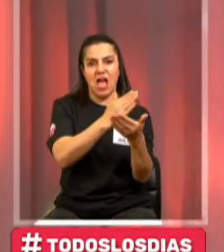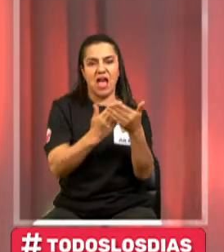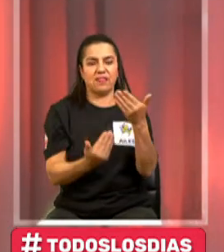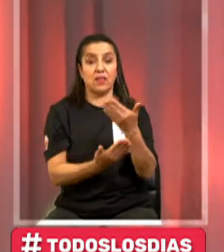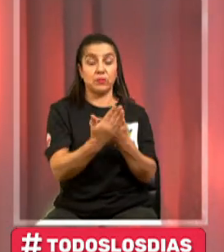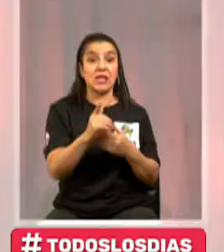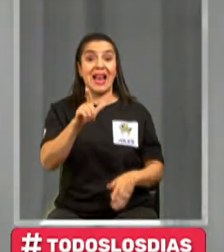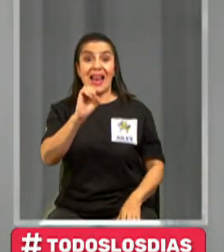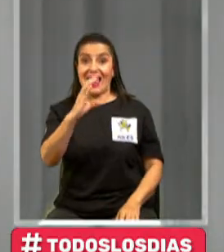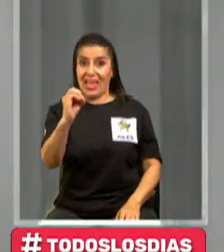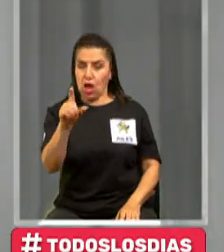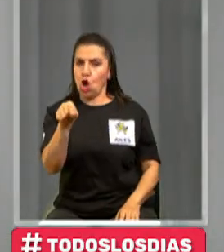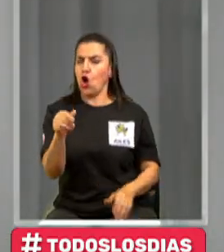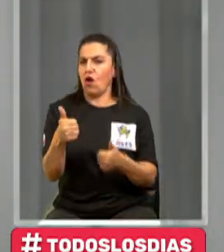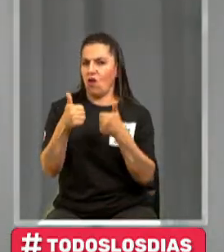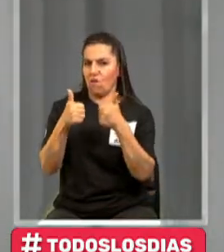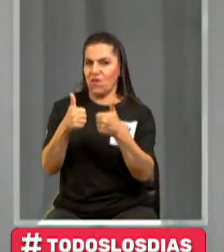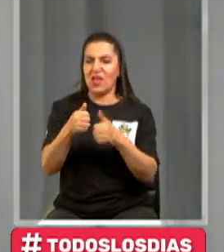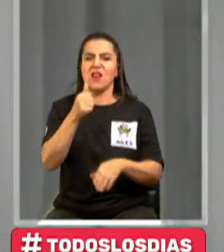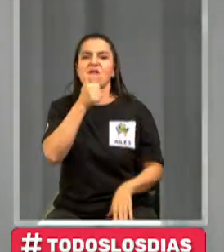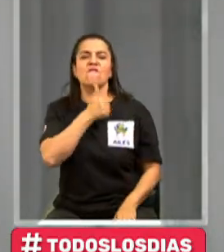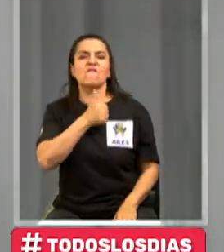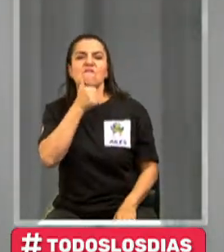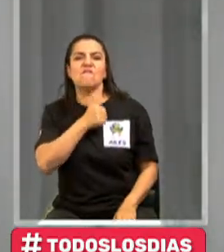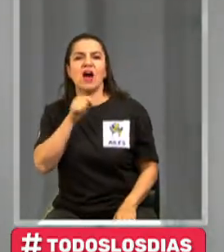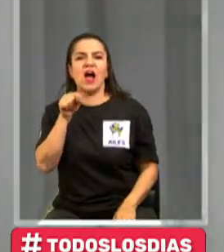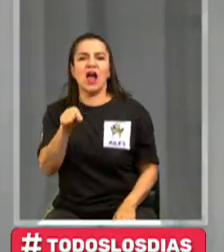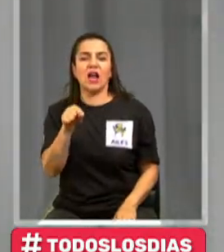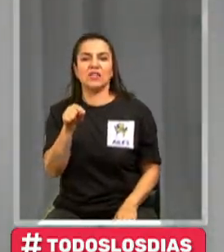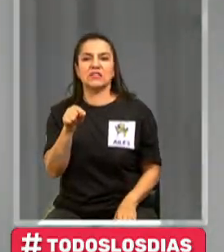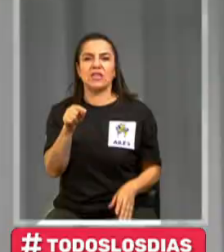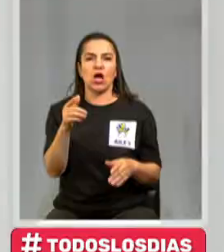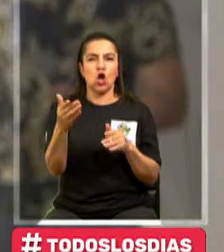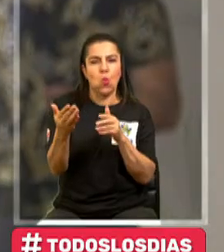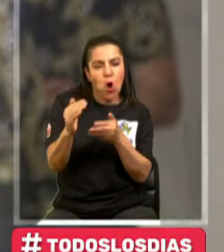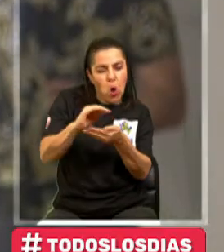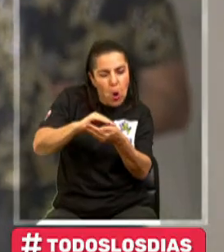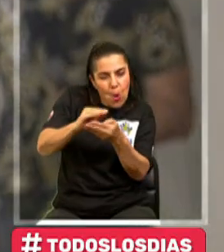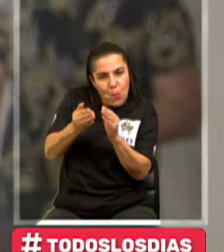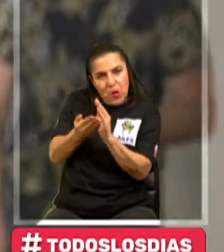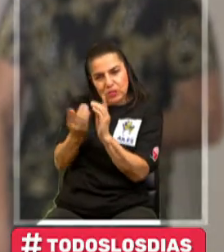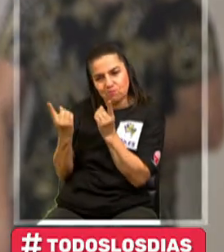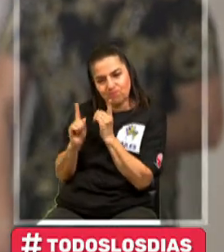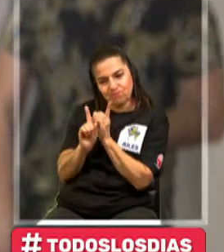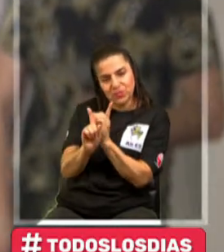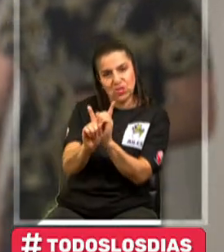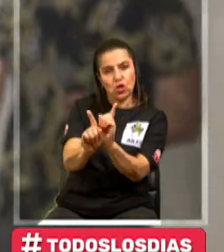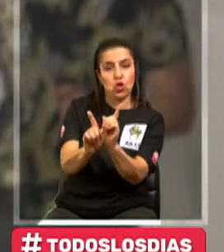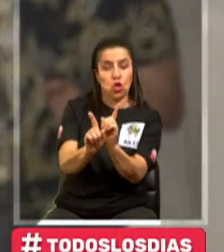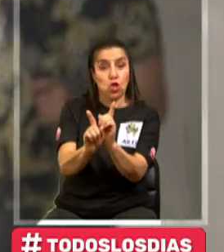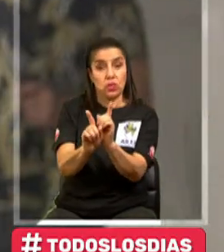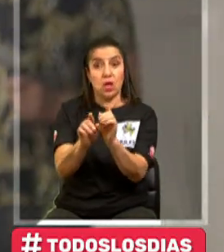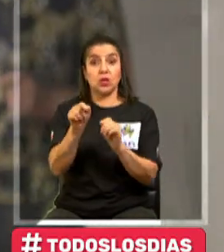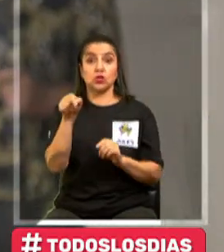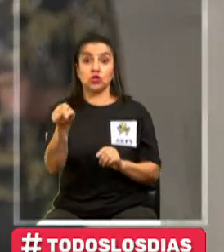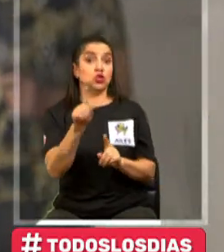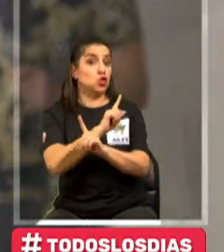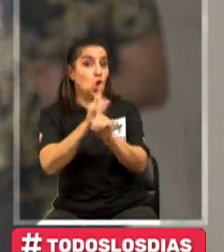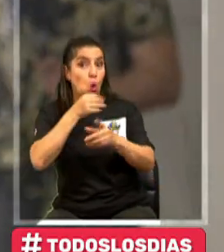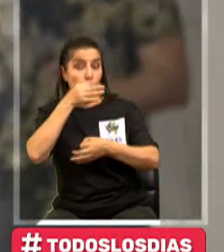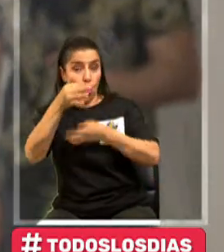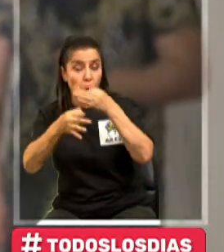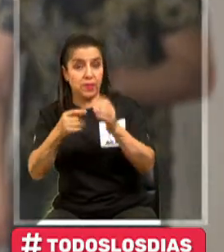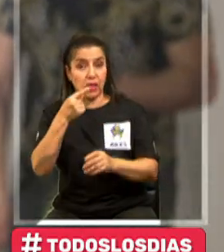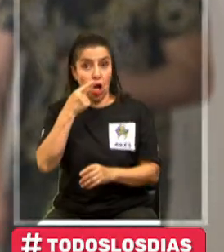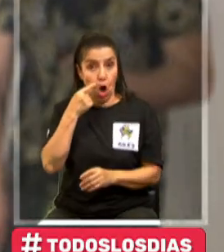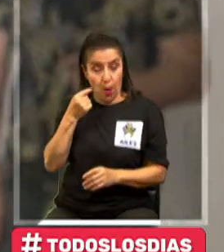Súper bien, falta un poquitito más de complicidad entre los dos. Hombre, ya mi mujer, que el mundo no